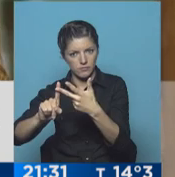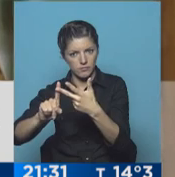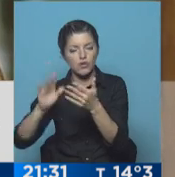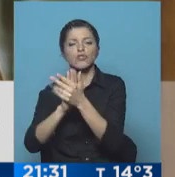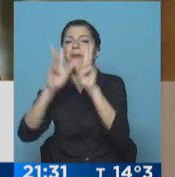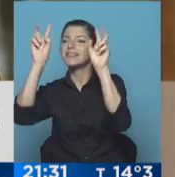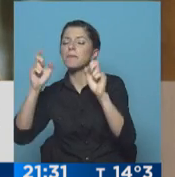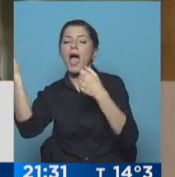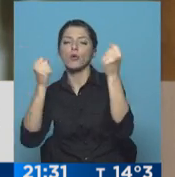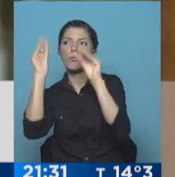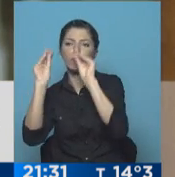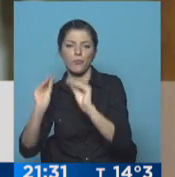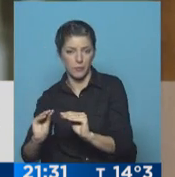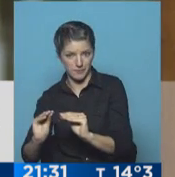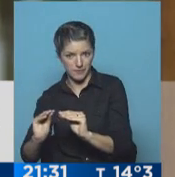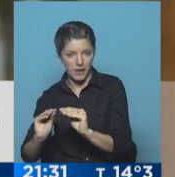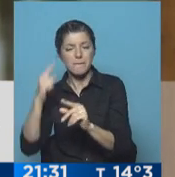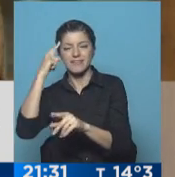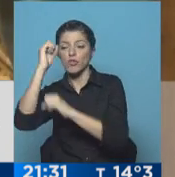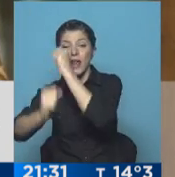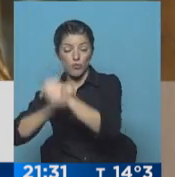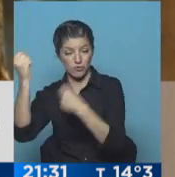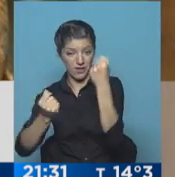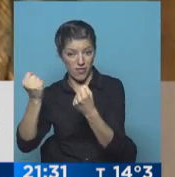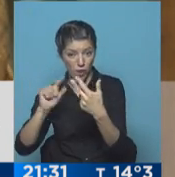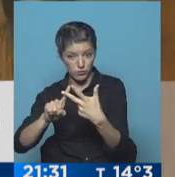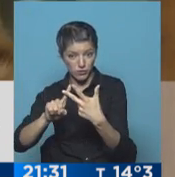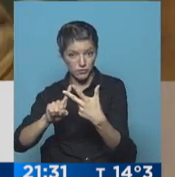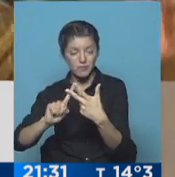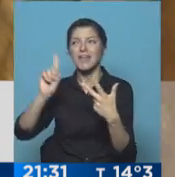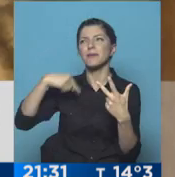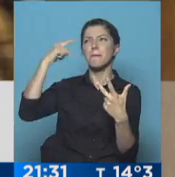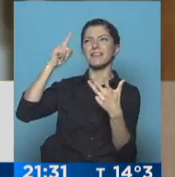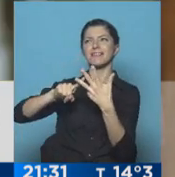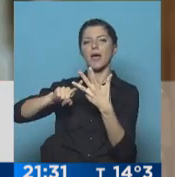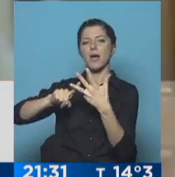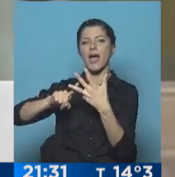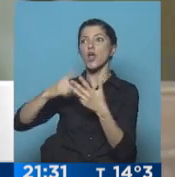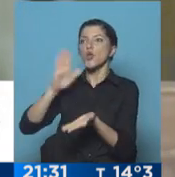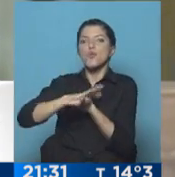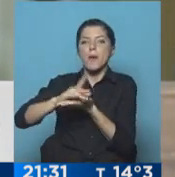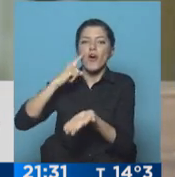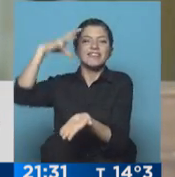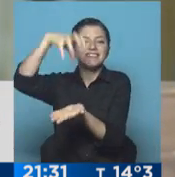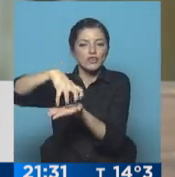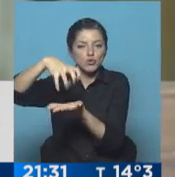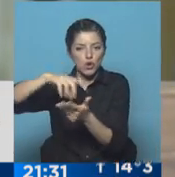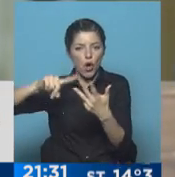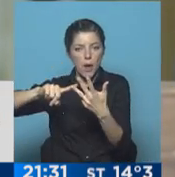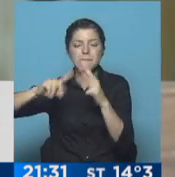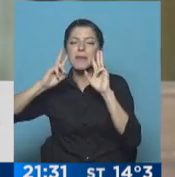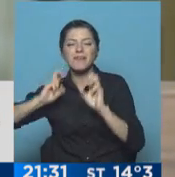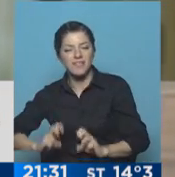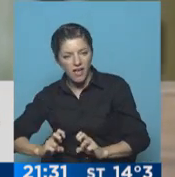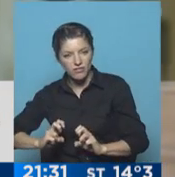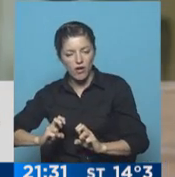de autopartes para la industria automotriz. Estaba pensando en el nuevo instituto para